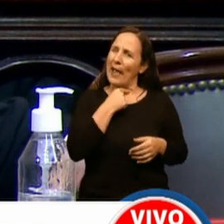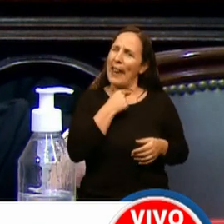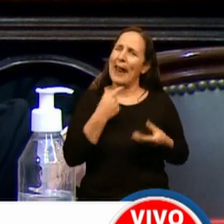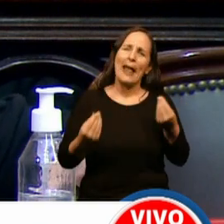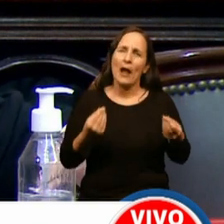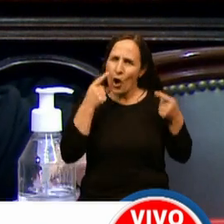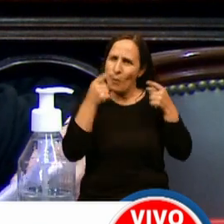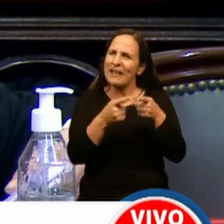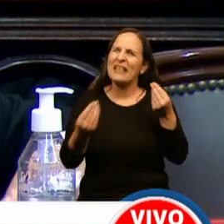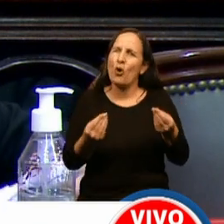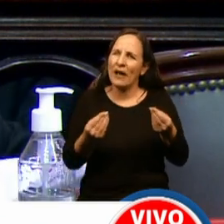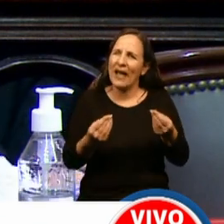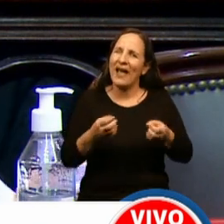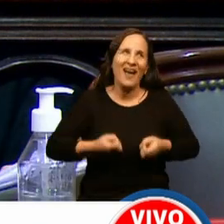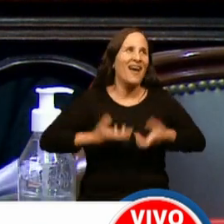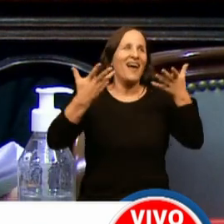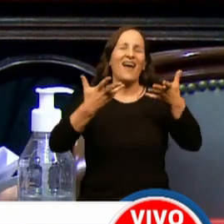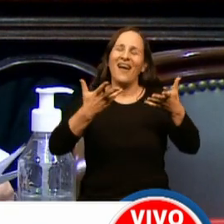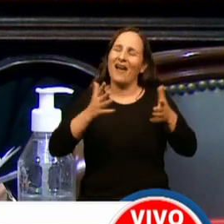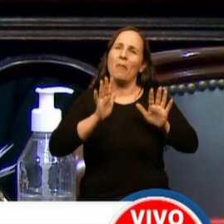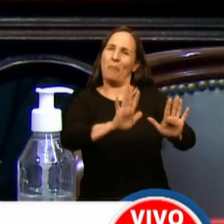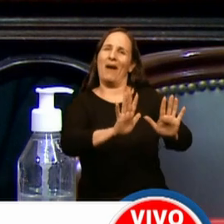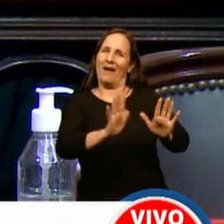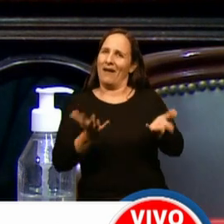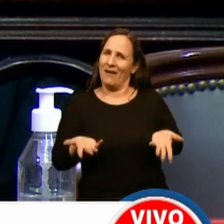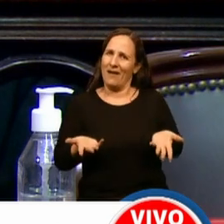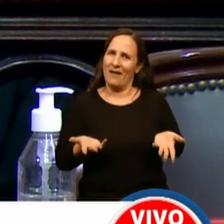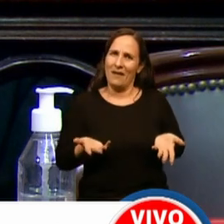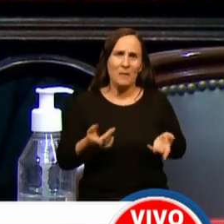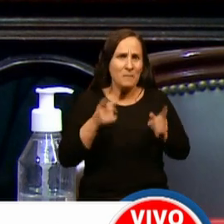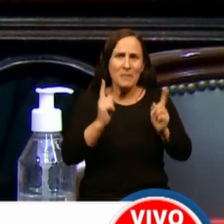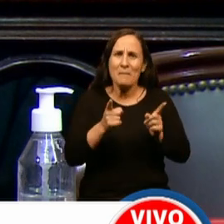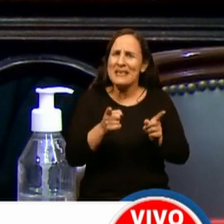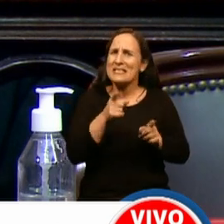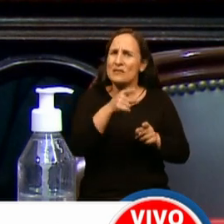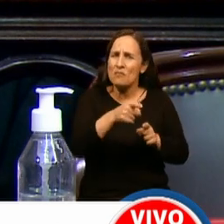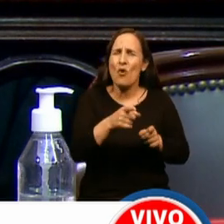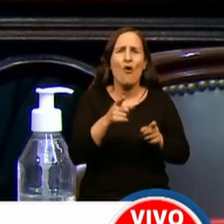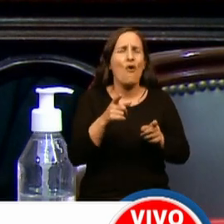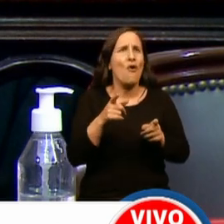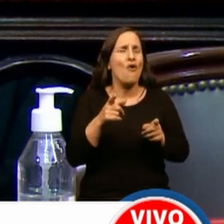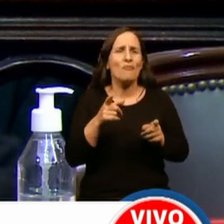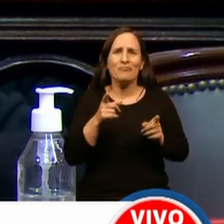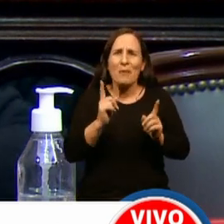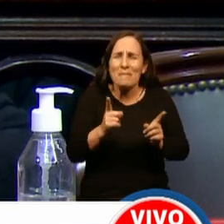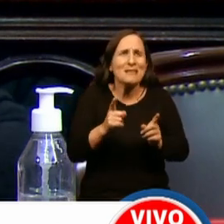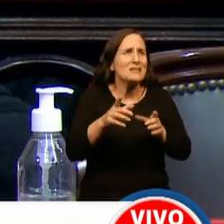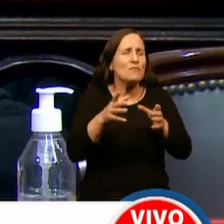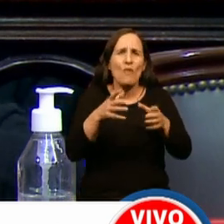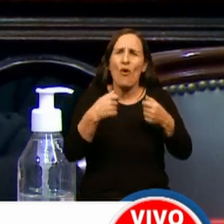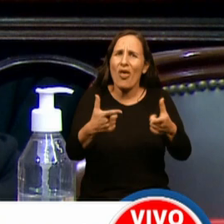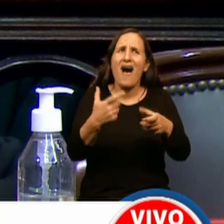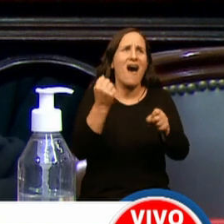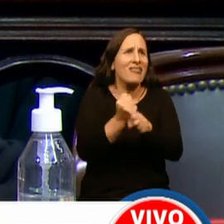justamente coartar la libertad de expresión la propio el propio lugar que fuente de trabajo